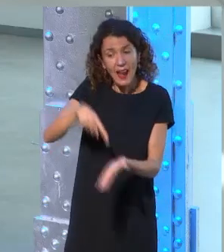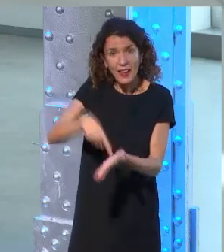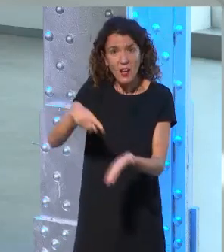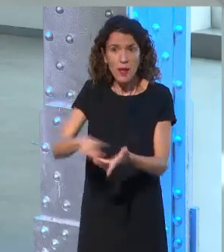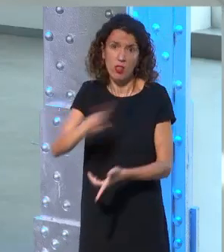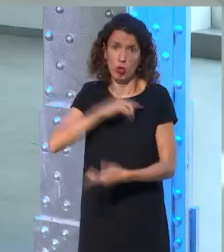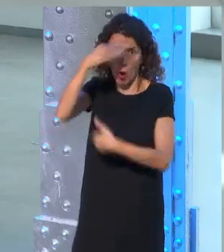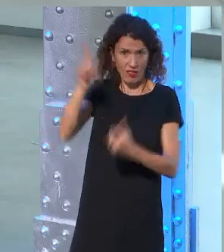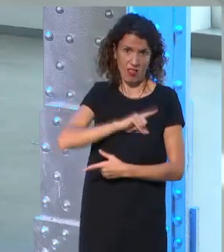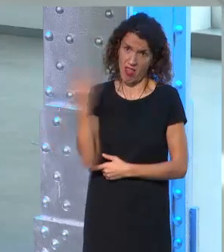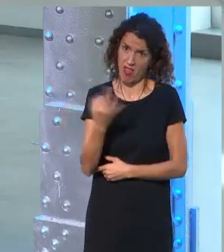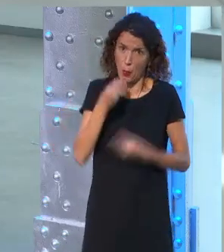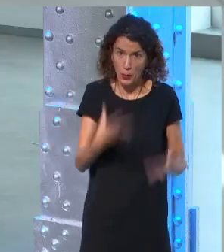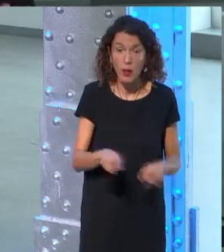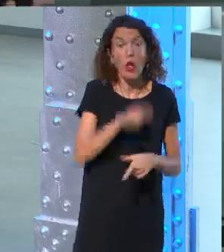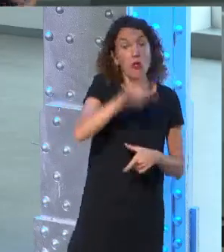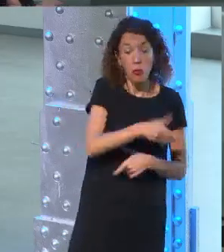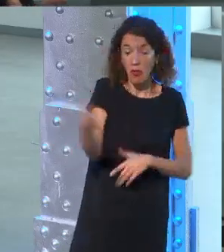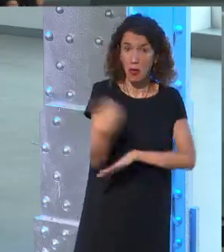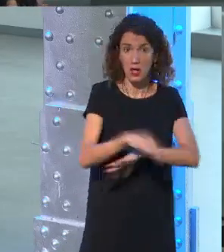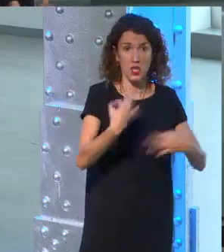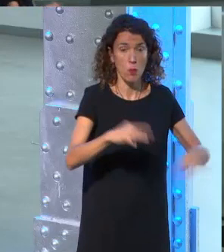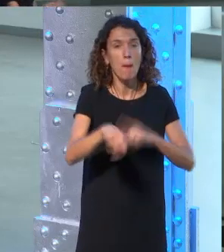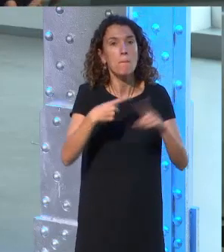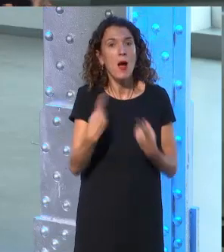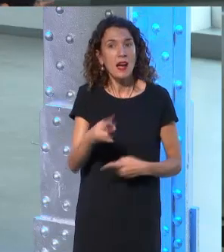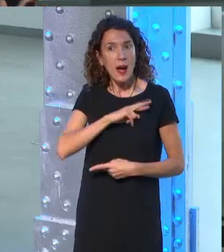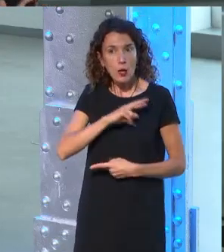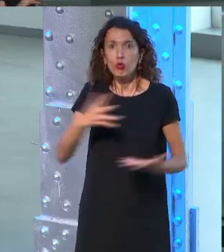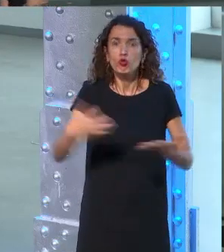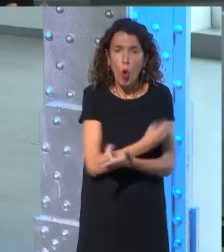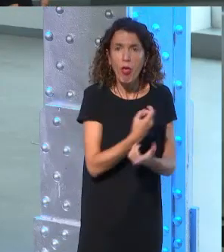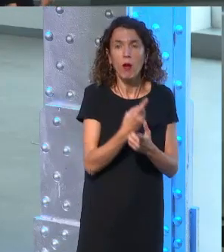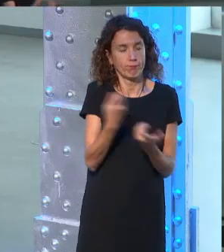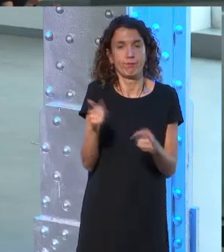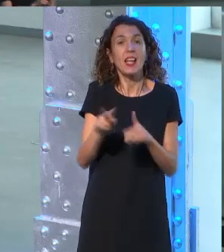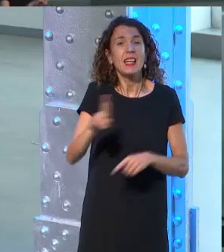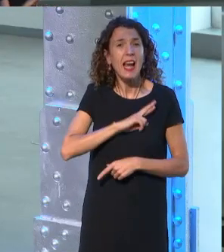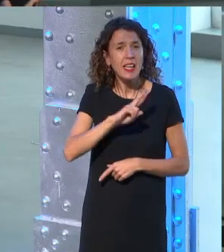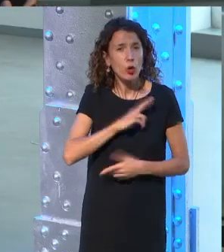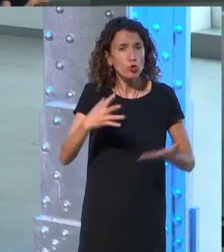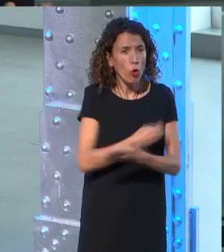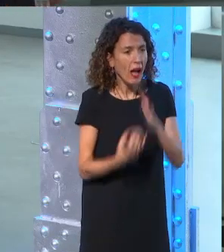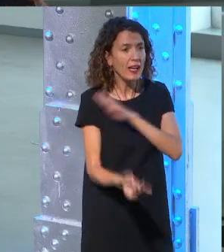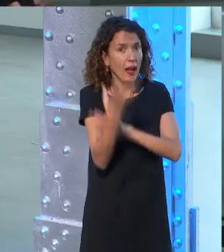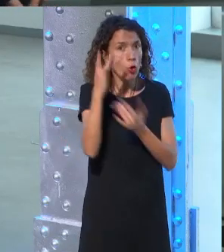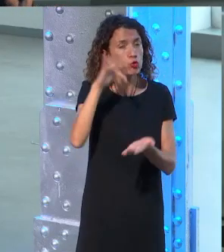requerimientos que se le hace no solo desde el ciudadano de a pie, sino las propias religiones. Todas las religiones ya han